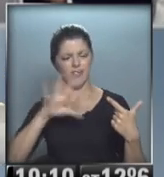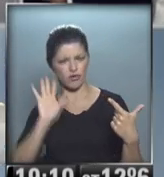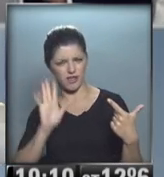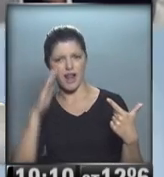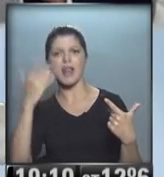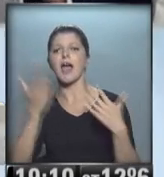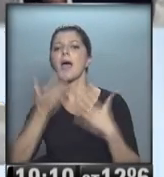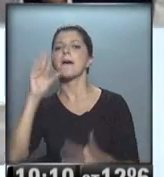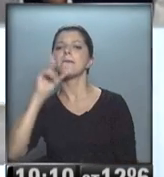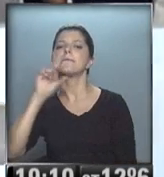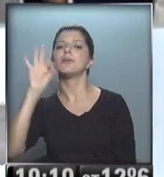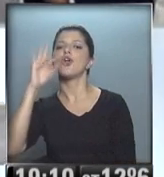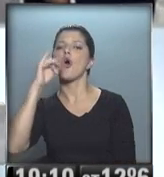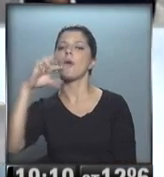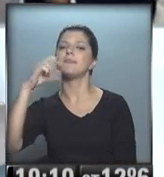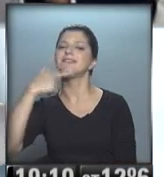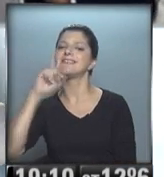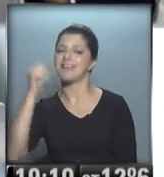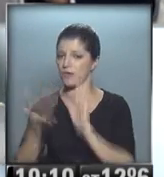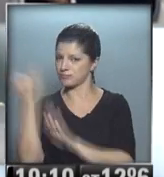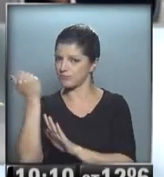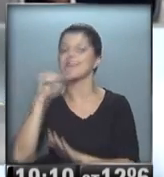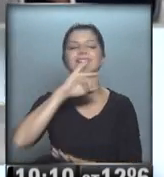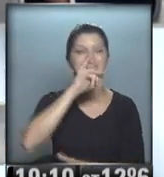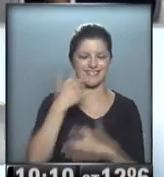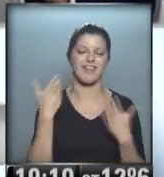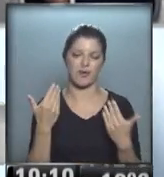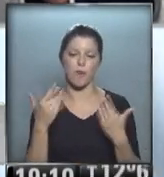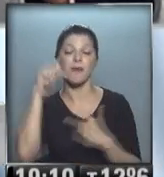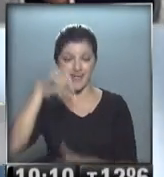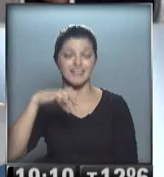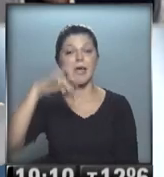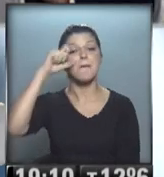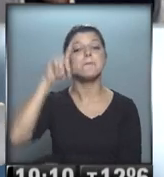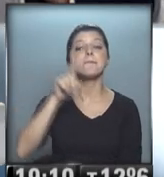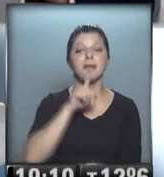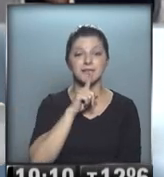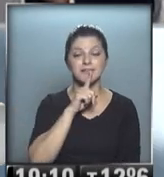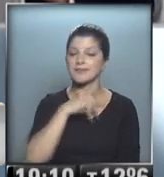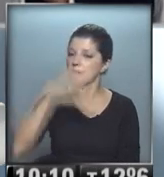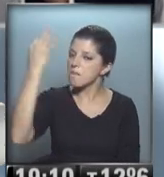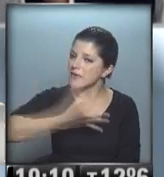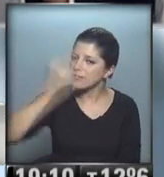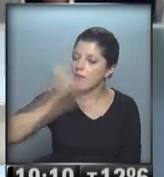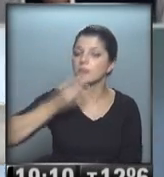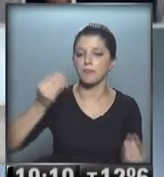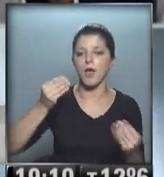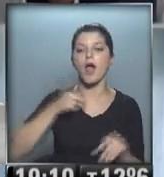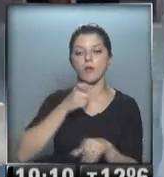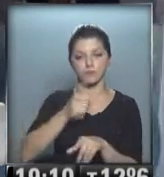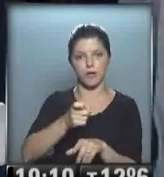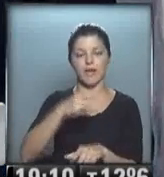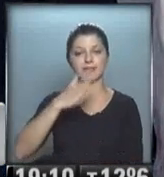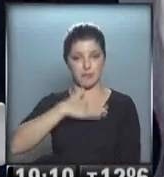Sí, efectivamente. Esto es lo que posibilita este PET, que es exclusivamente para diagnóstico mamario,